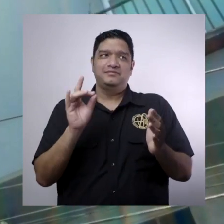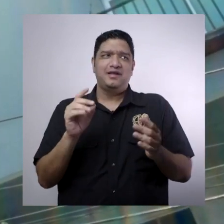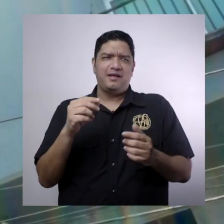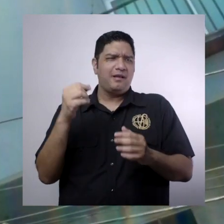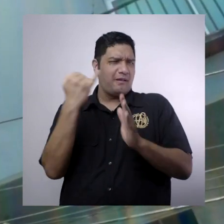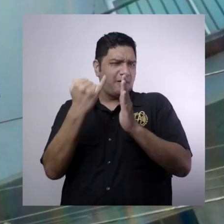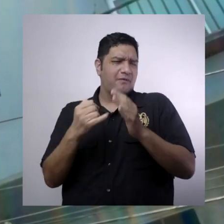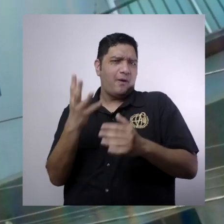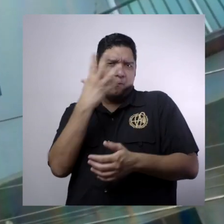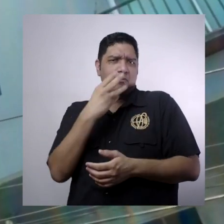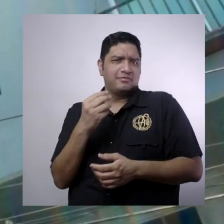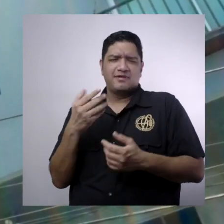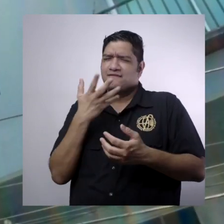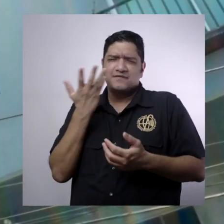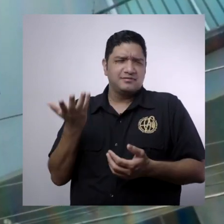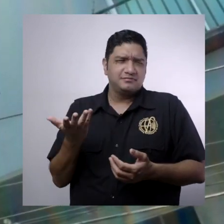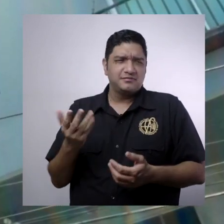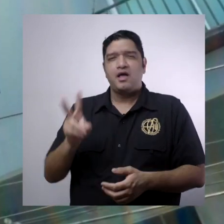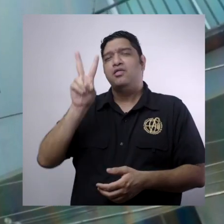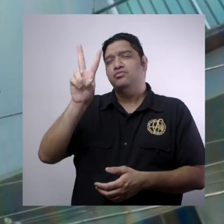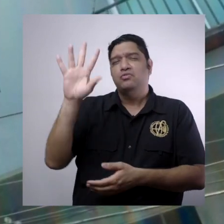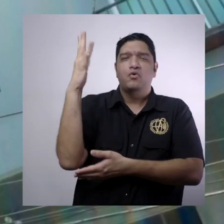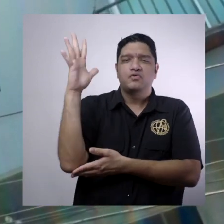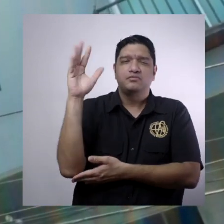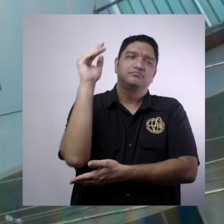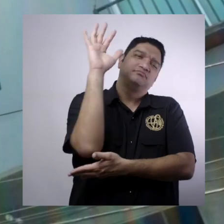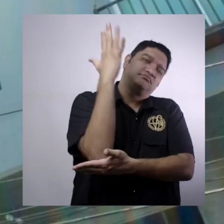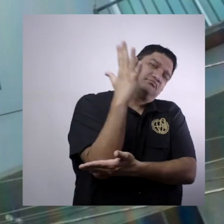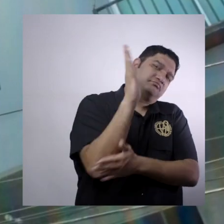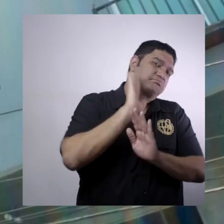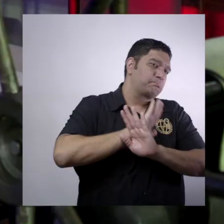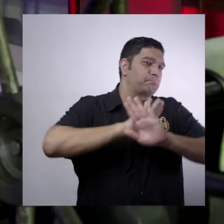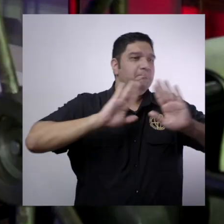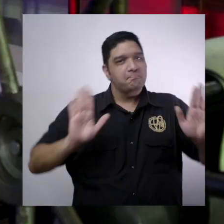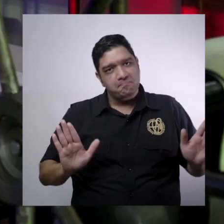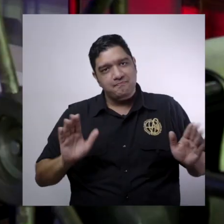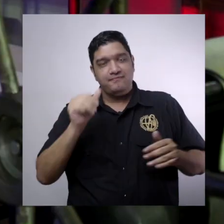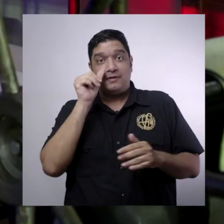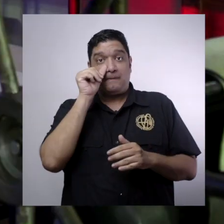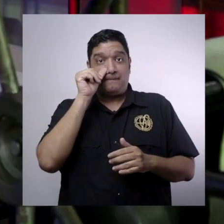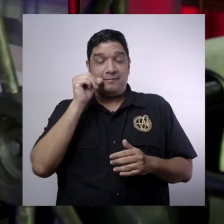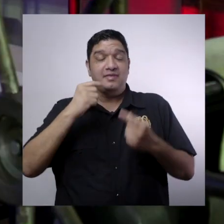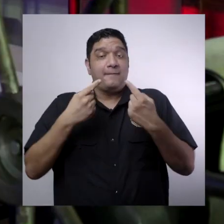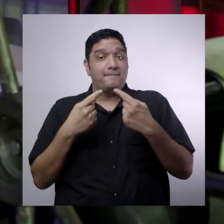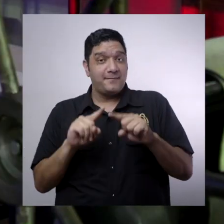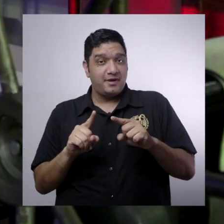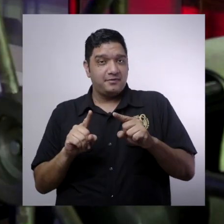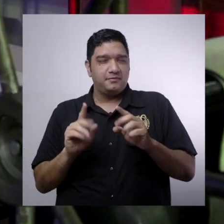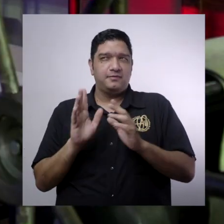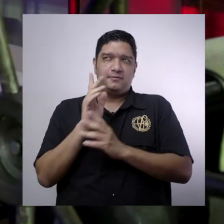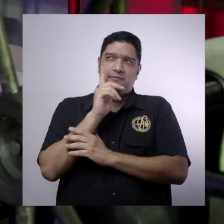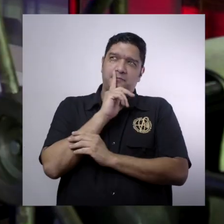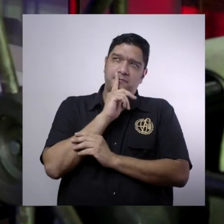desde el punto de vista visual, pero el significado